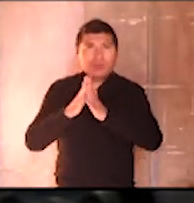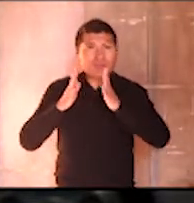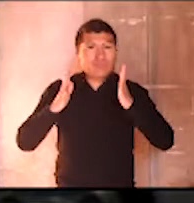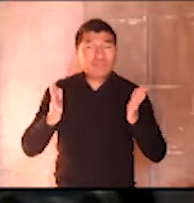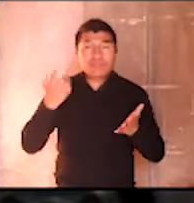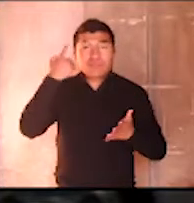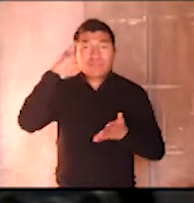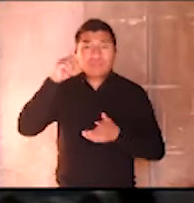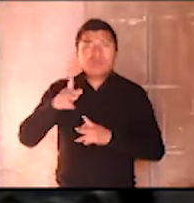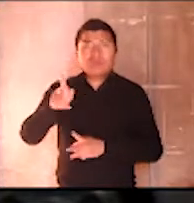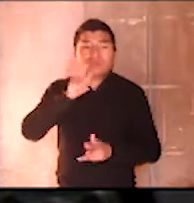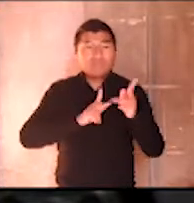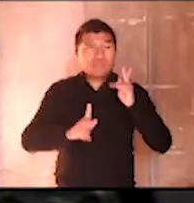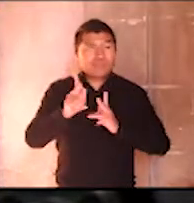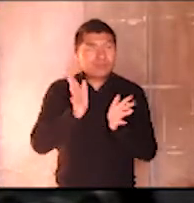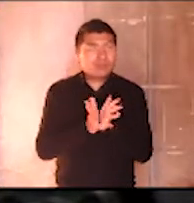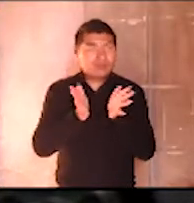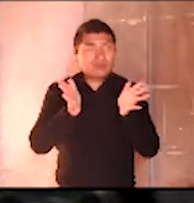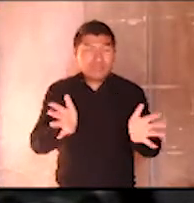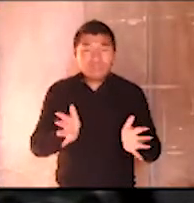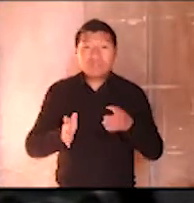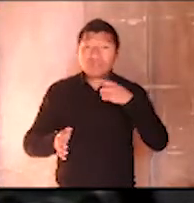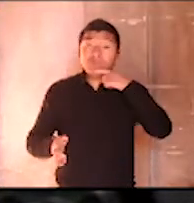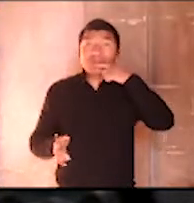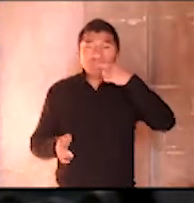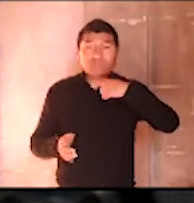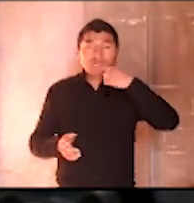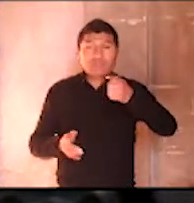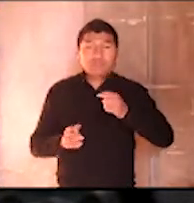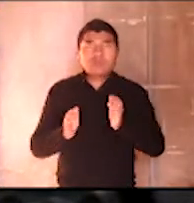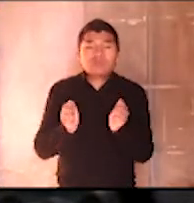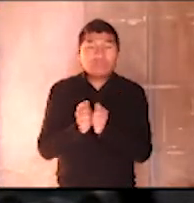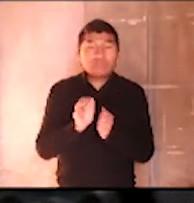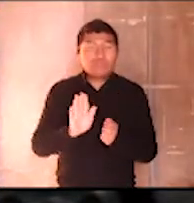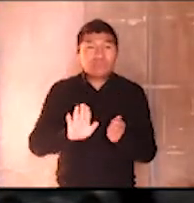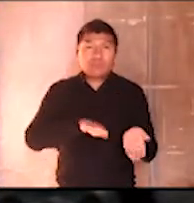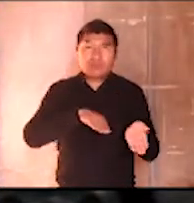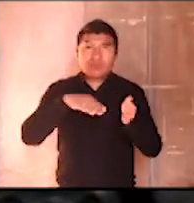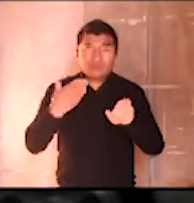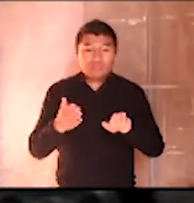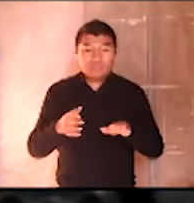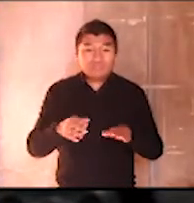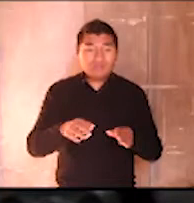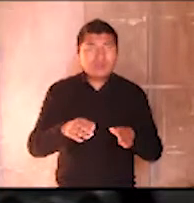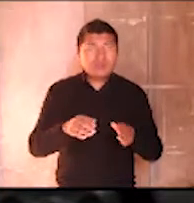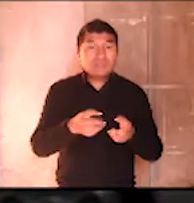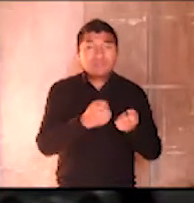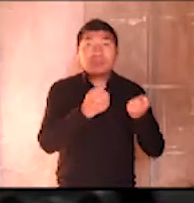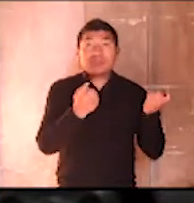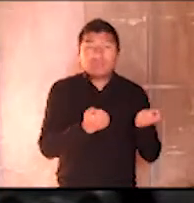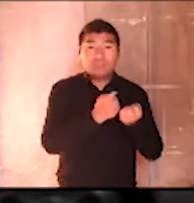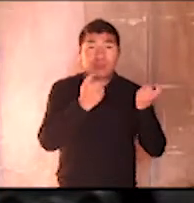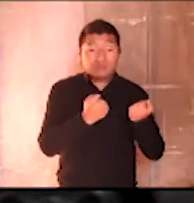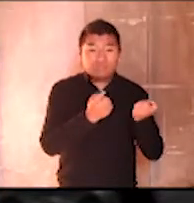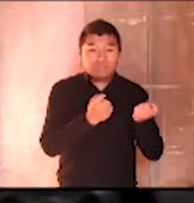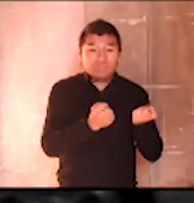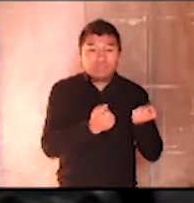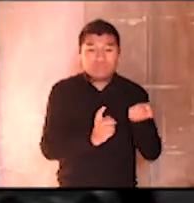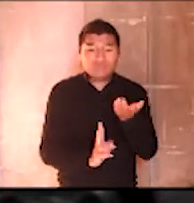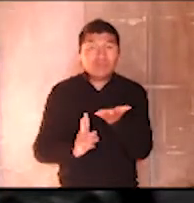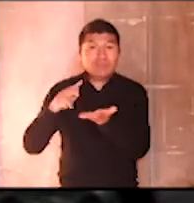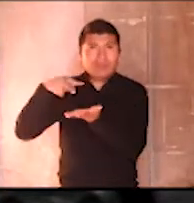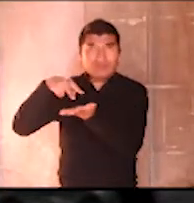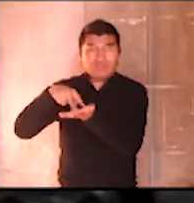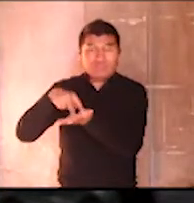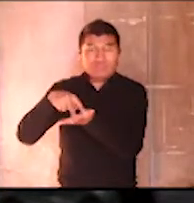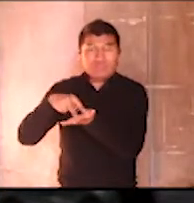la humanidad. Es decir, con su muerte Él rescató del poder del pecado y de la muerte